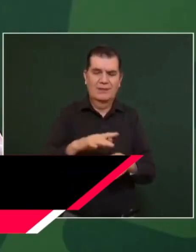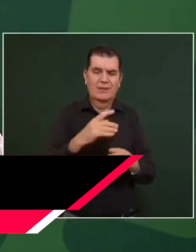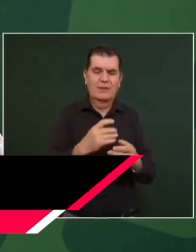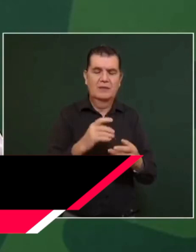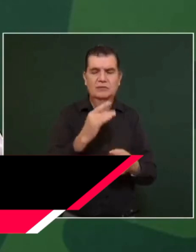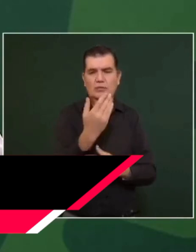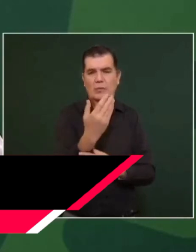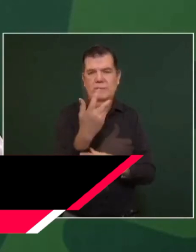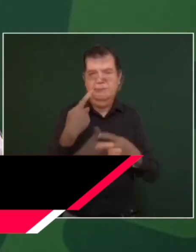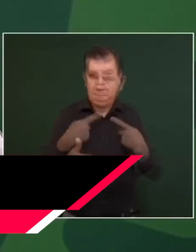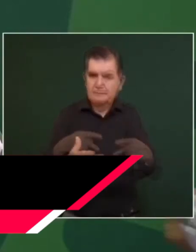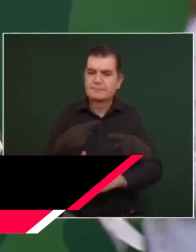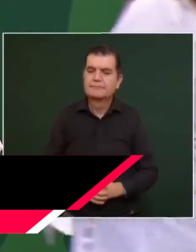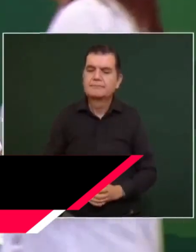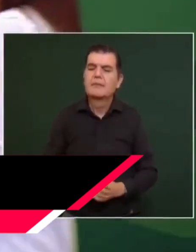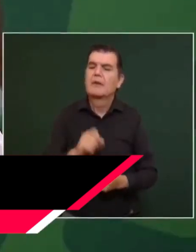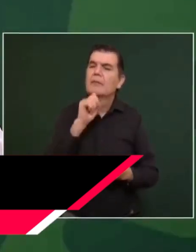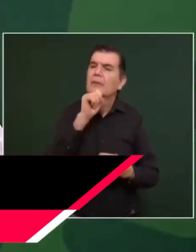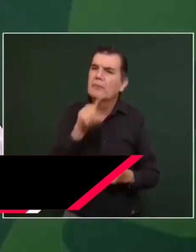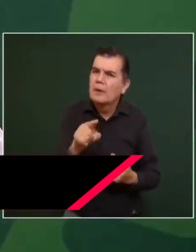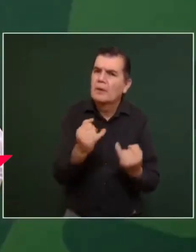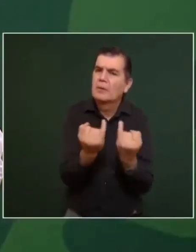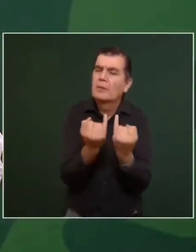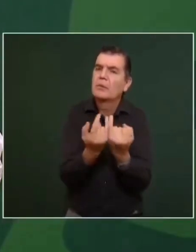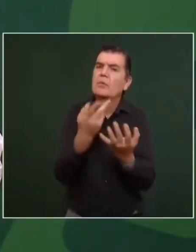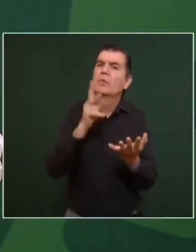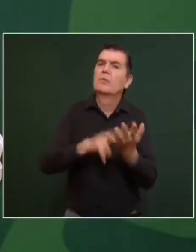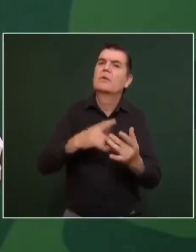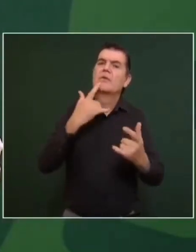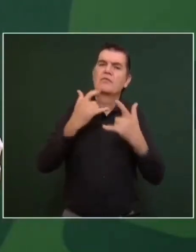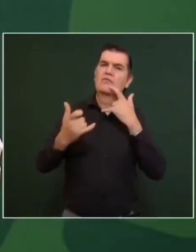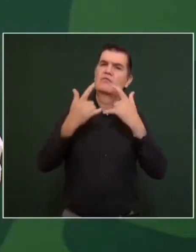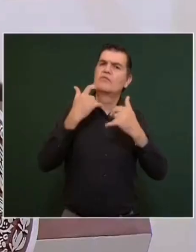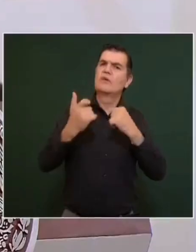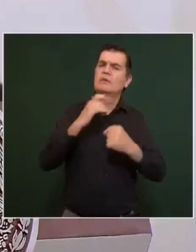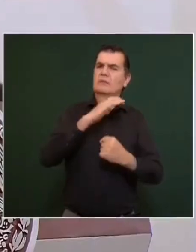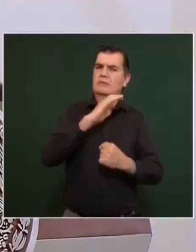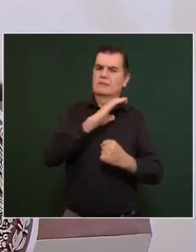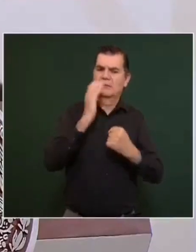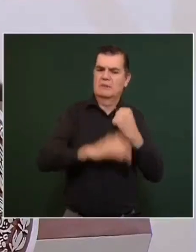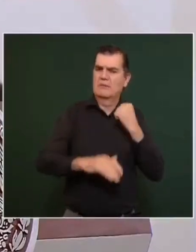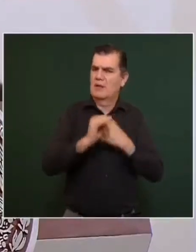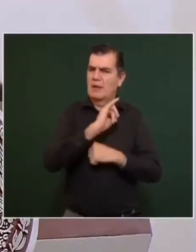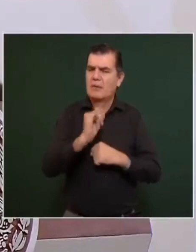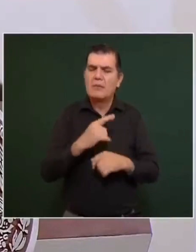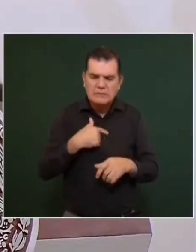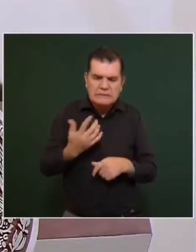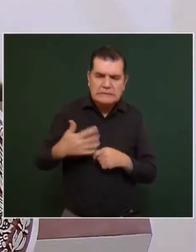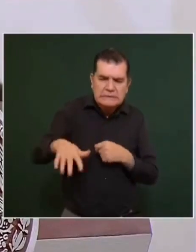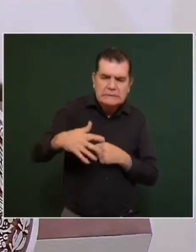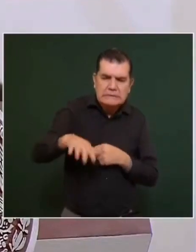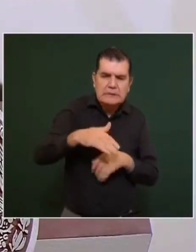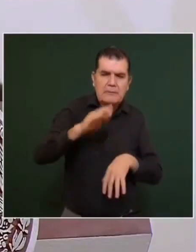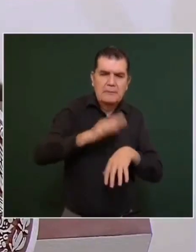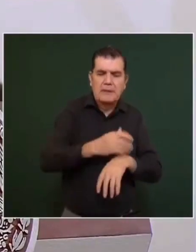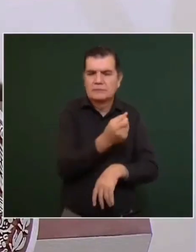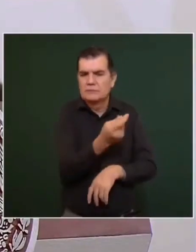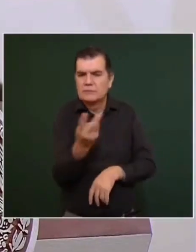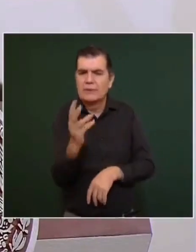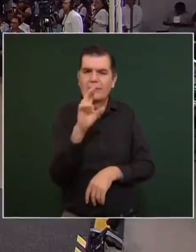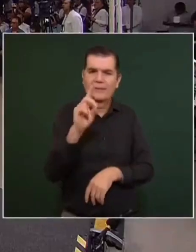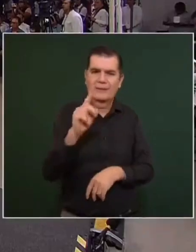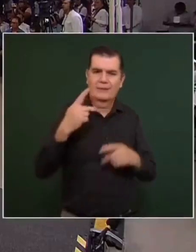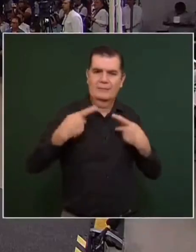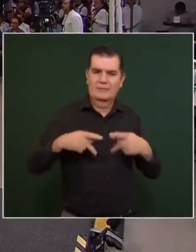de 50 personas. También mantenemos el esfuerzo incansable para la localización de 30 personas